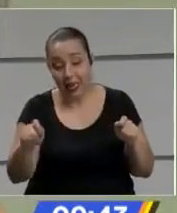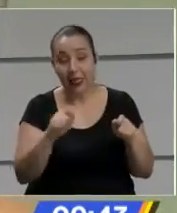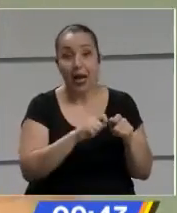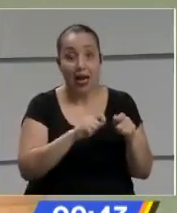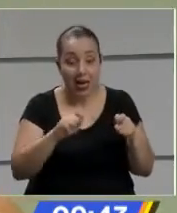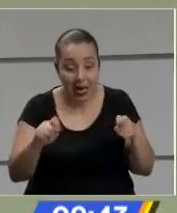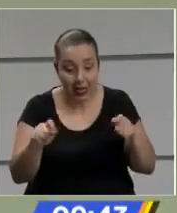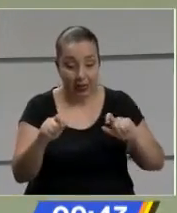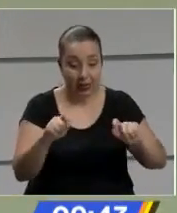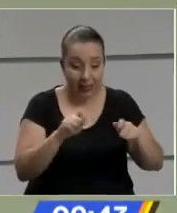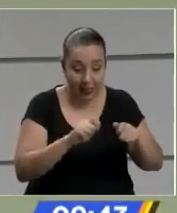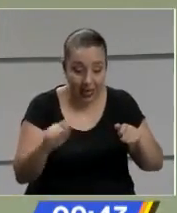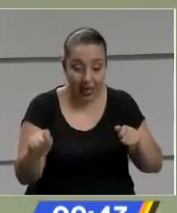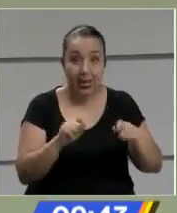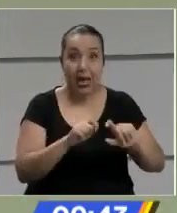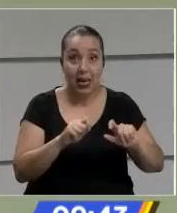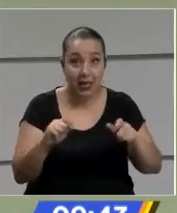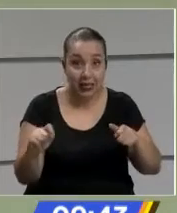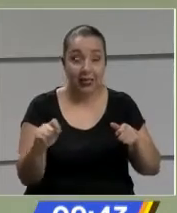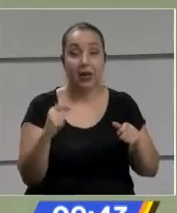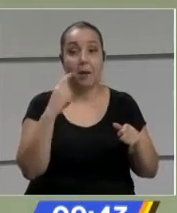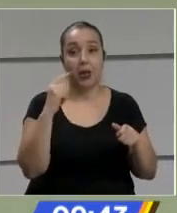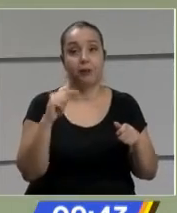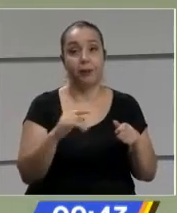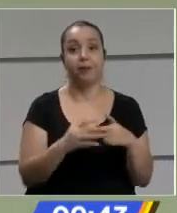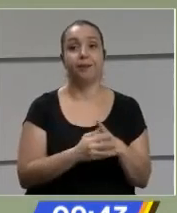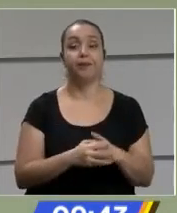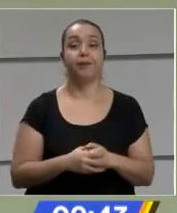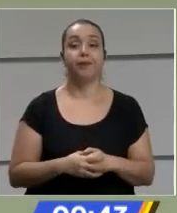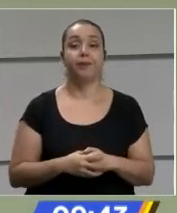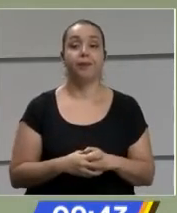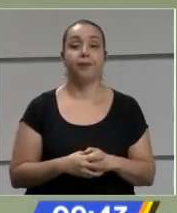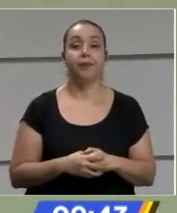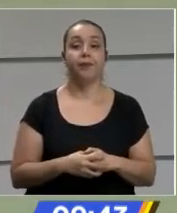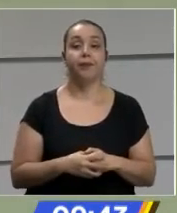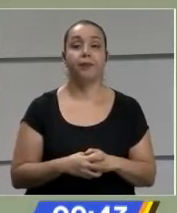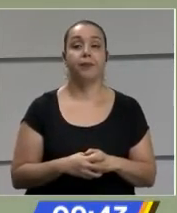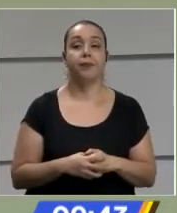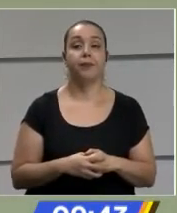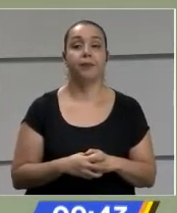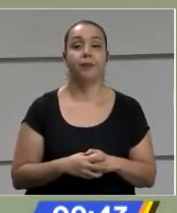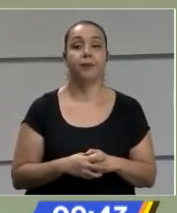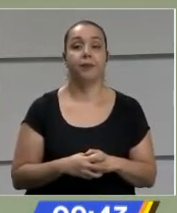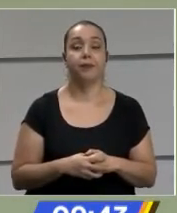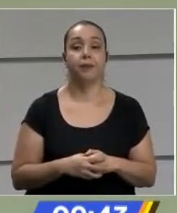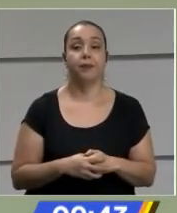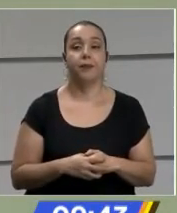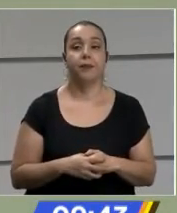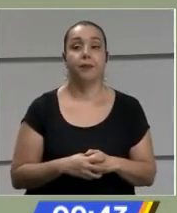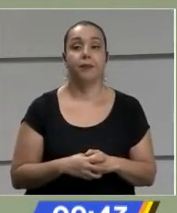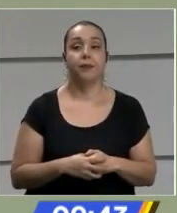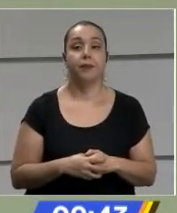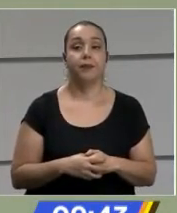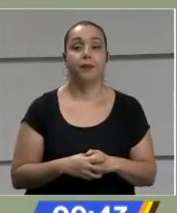de esa manera todos que Sergio lo está mostrando. Exactamente. Okay. Línea con línea.